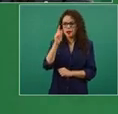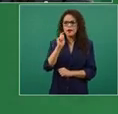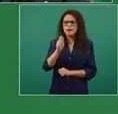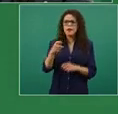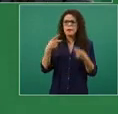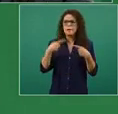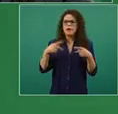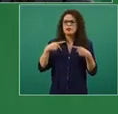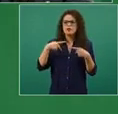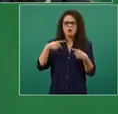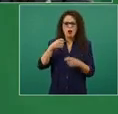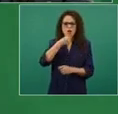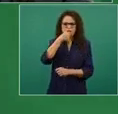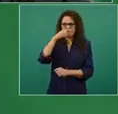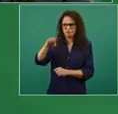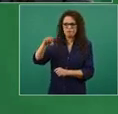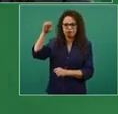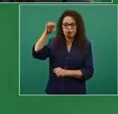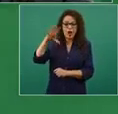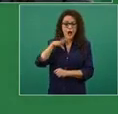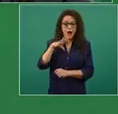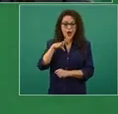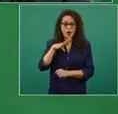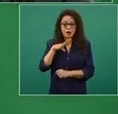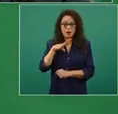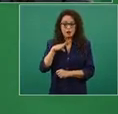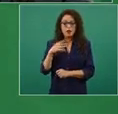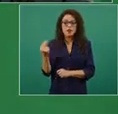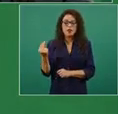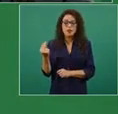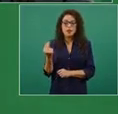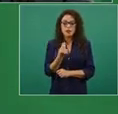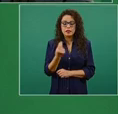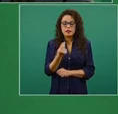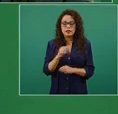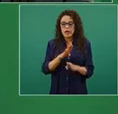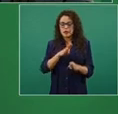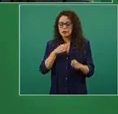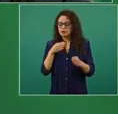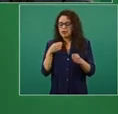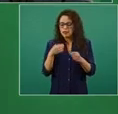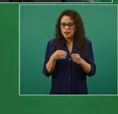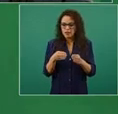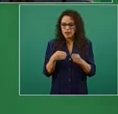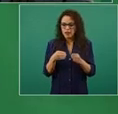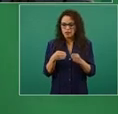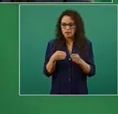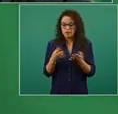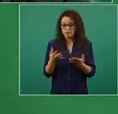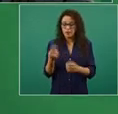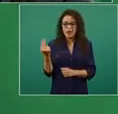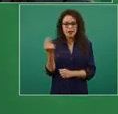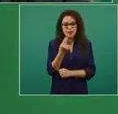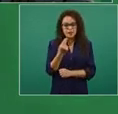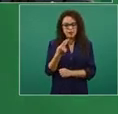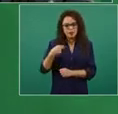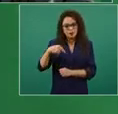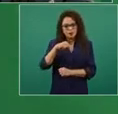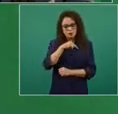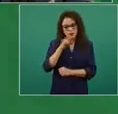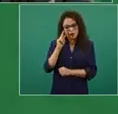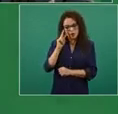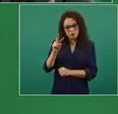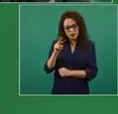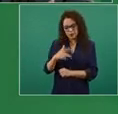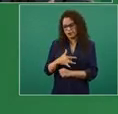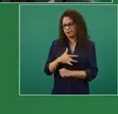adulta mayor, existe población adulta que tiene necesidades muy específicas. La empatía que tenemos que tener nosotros